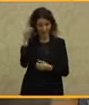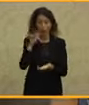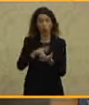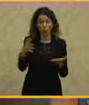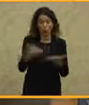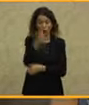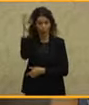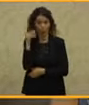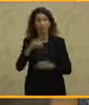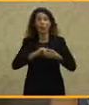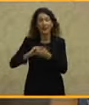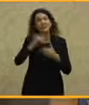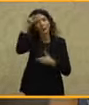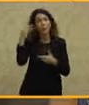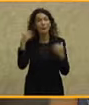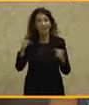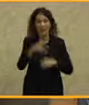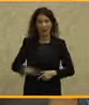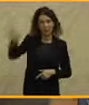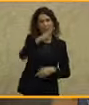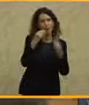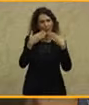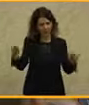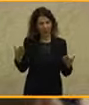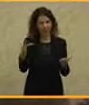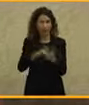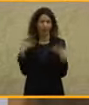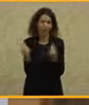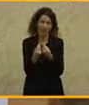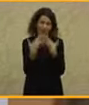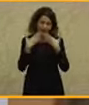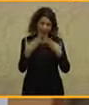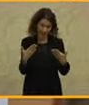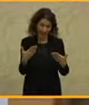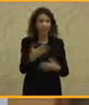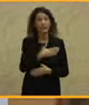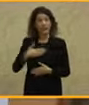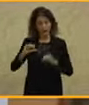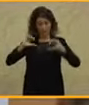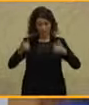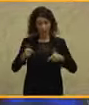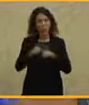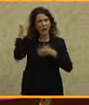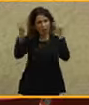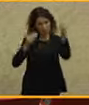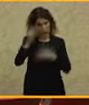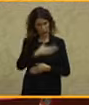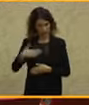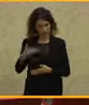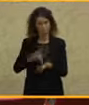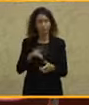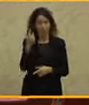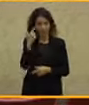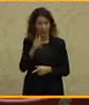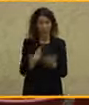y todas, en nombre de la Confederación Salud Mental España, muchas gracias de verdad por acompañarnos. Quisiera comenzar con una reflexión.